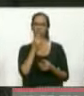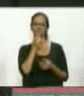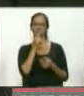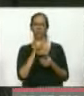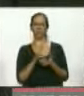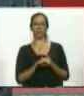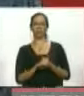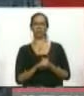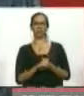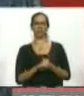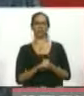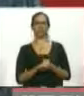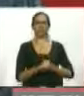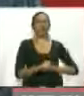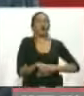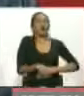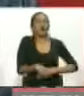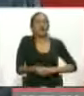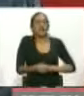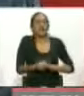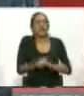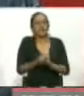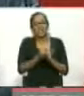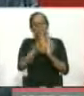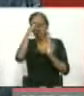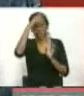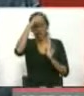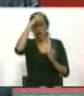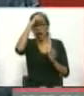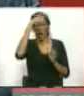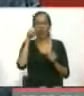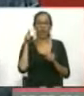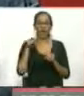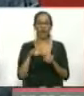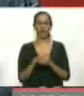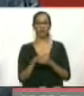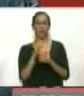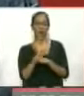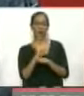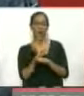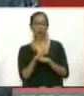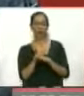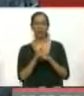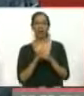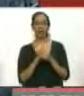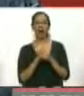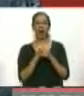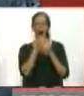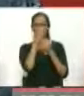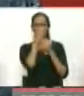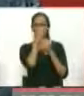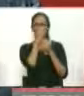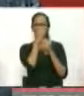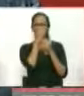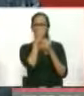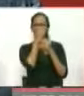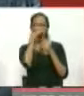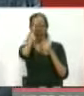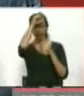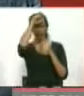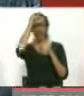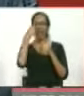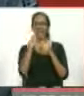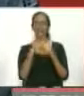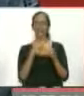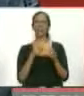que tronar los troncones es que cuidado que el stop por en las manos es que en turquía le digo al gobierno